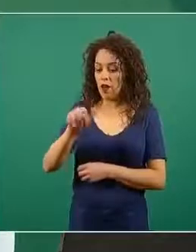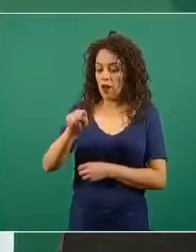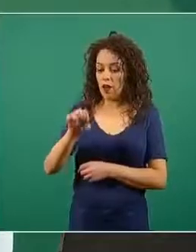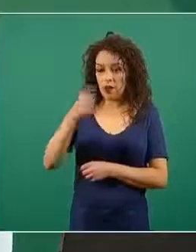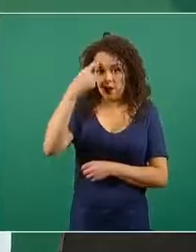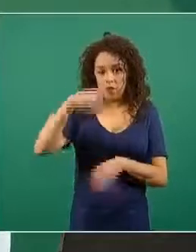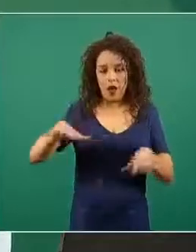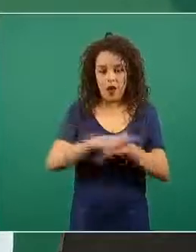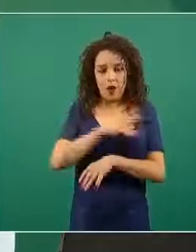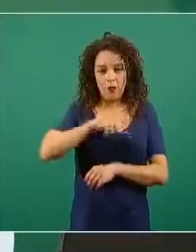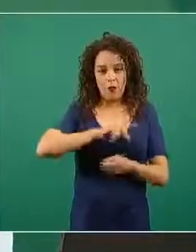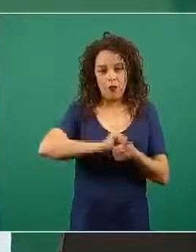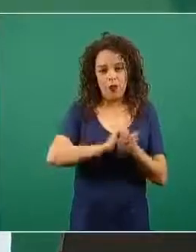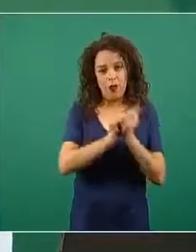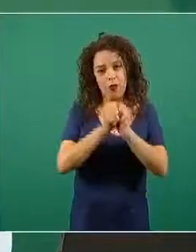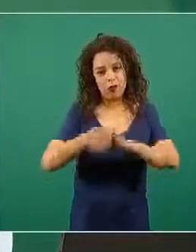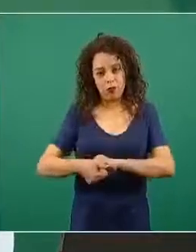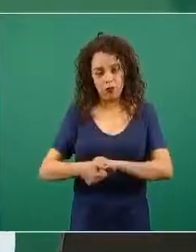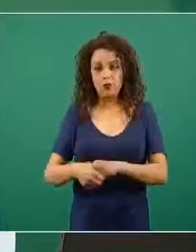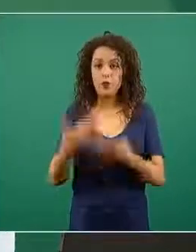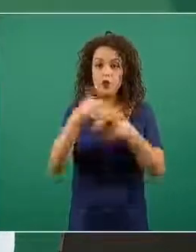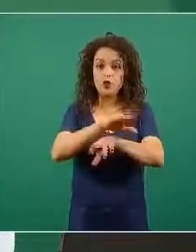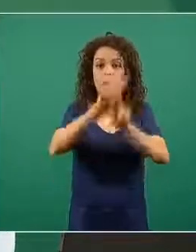linajes. Sobre el semáforo,